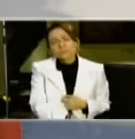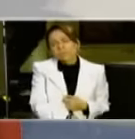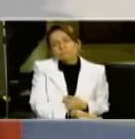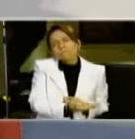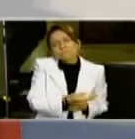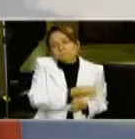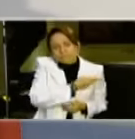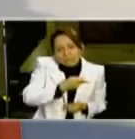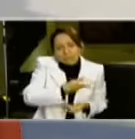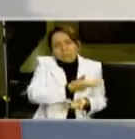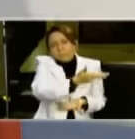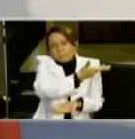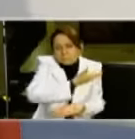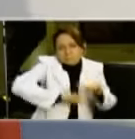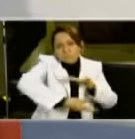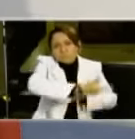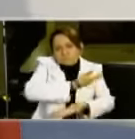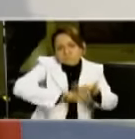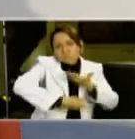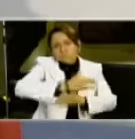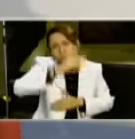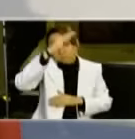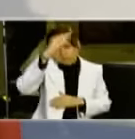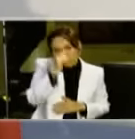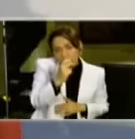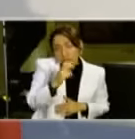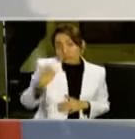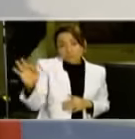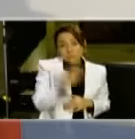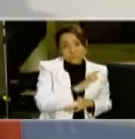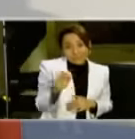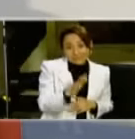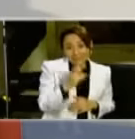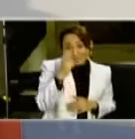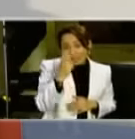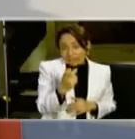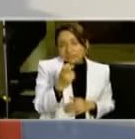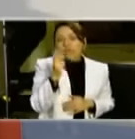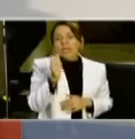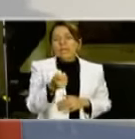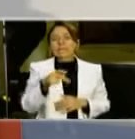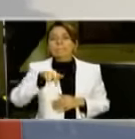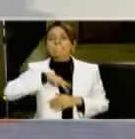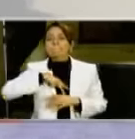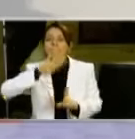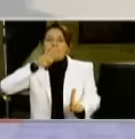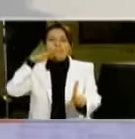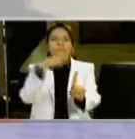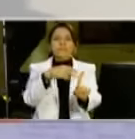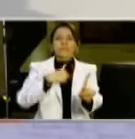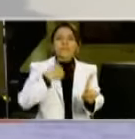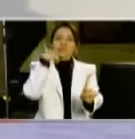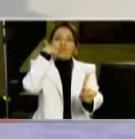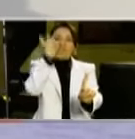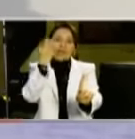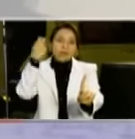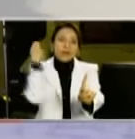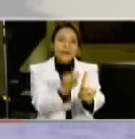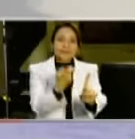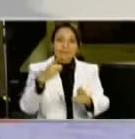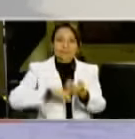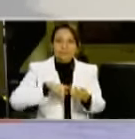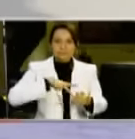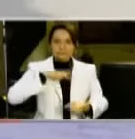intercambio entre ellas. Si entendemos que nuestros intereses nacionales o regionales se definen en escenarios múltiples,